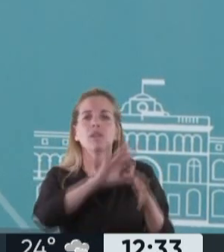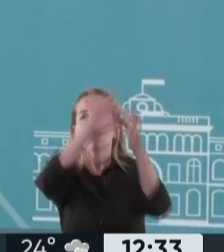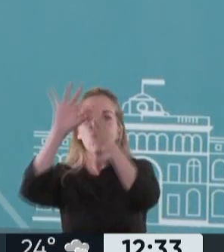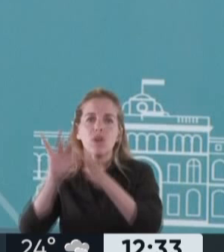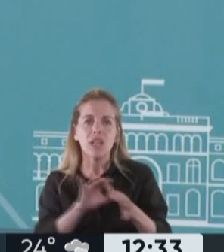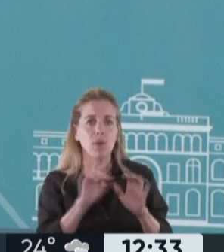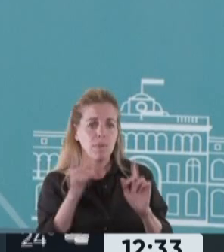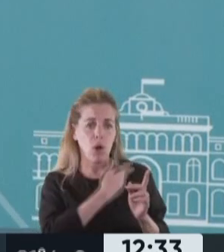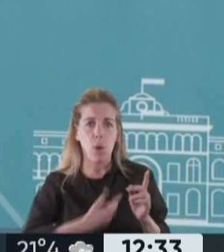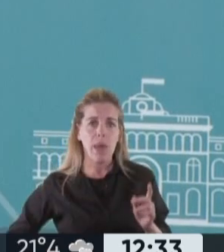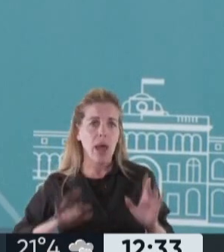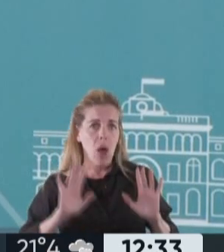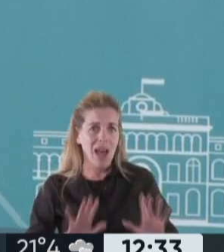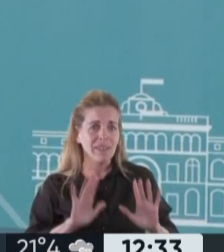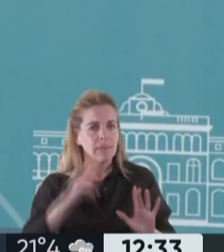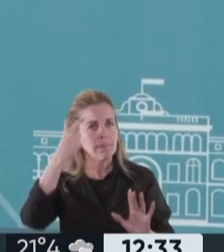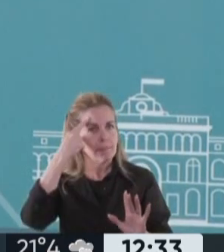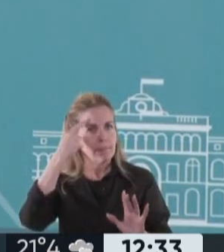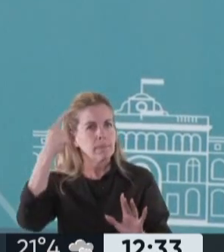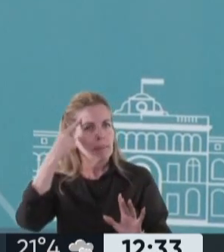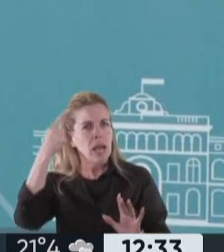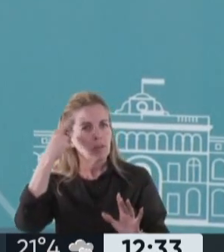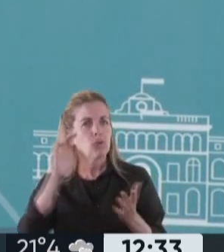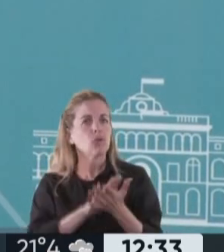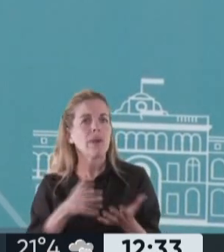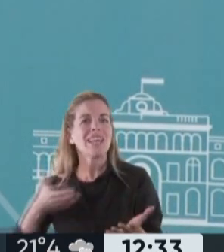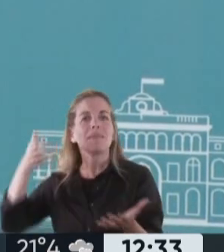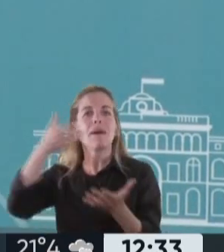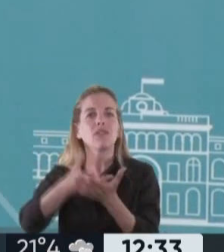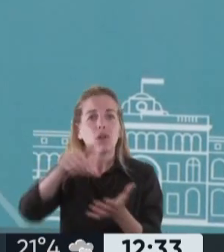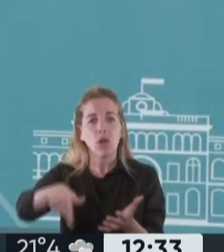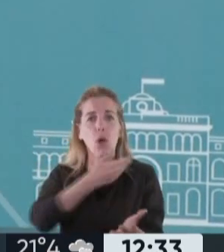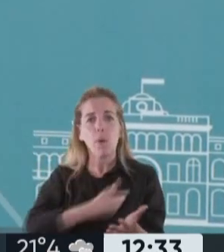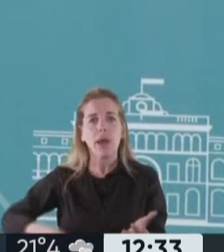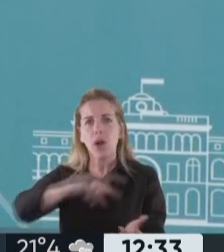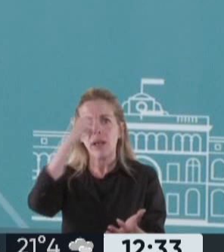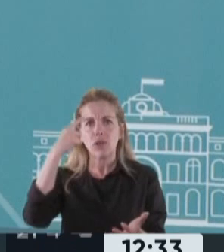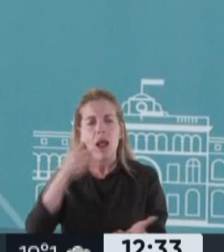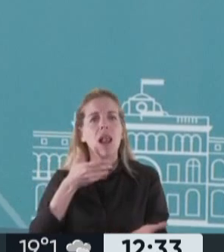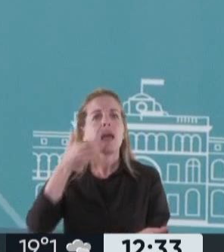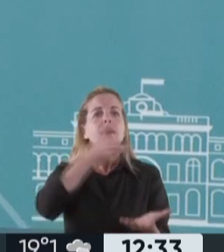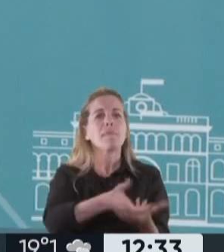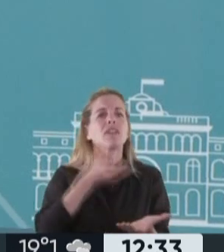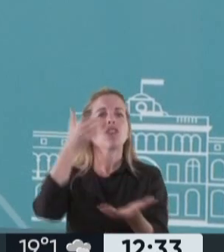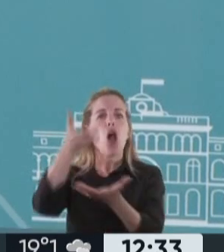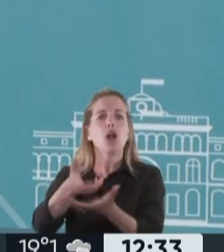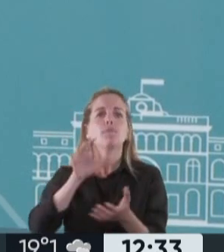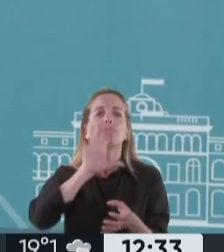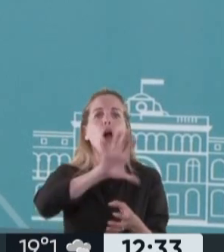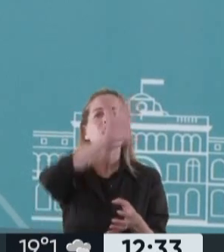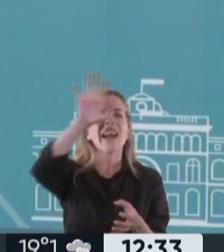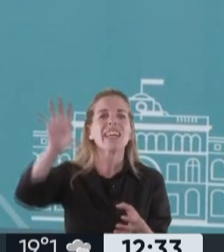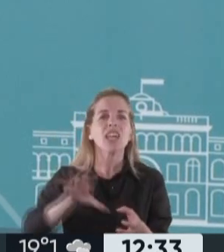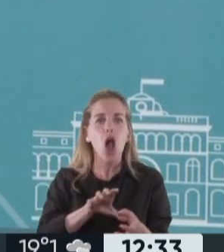se analizó la inversión que hoy el gobierno nacional está haciendo en cada una de las regiones